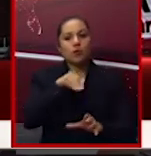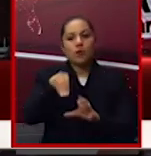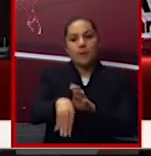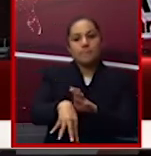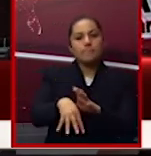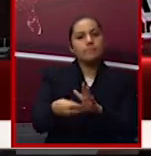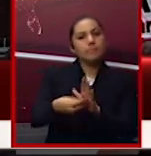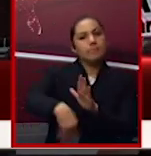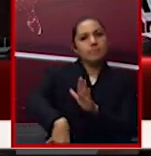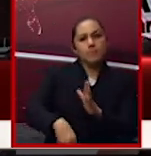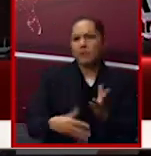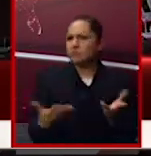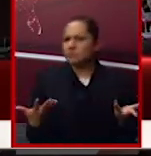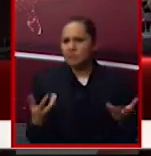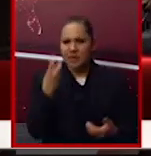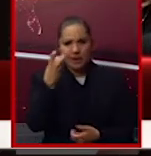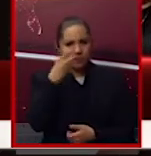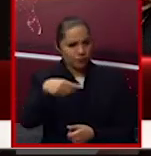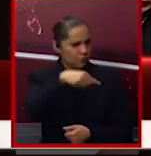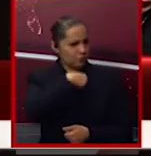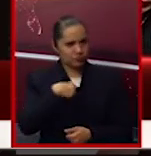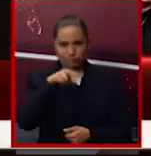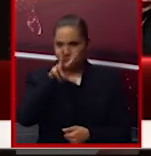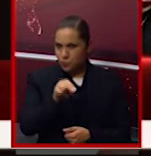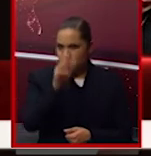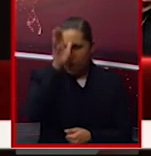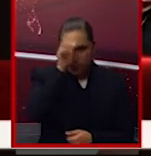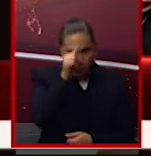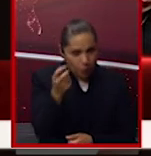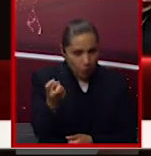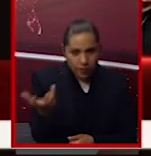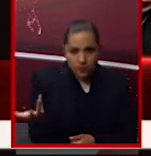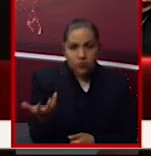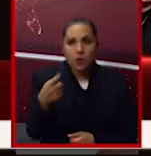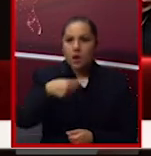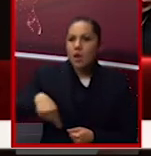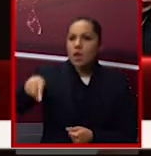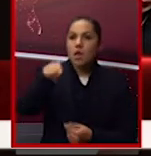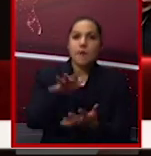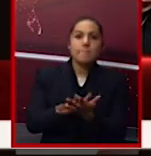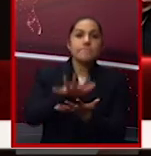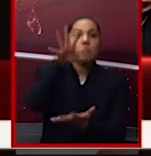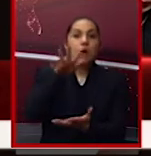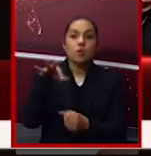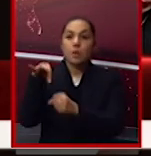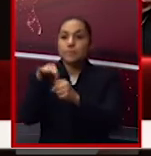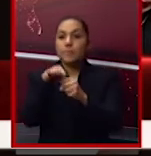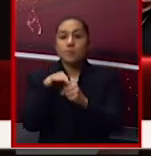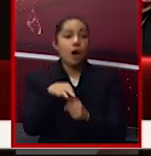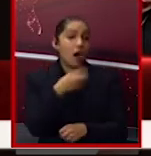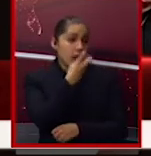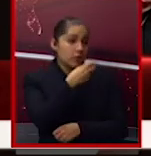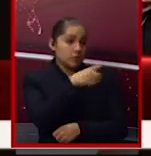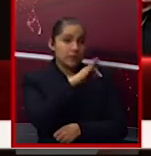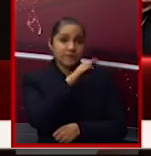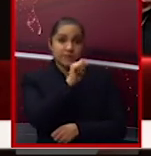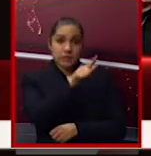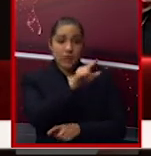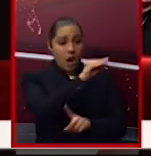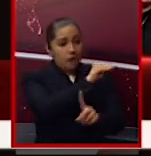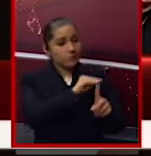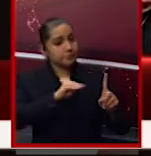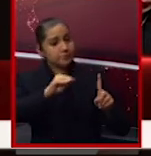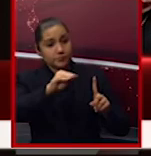acuerdo. No vamos a permitir que por una mayoría simple pongan un fiscal general y un